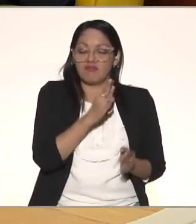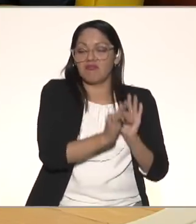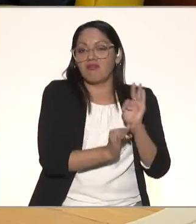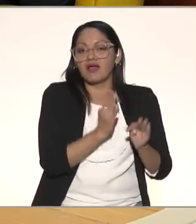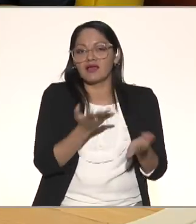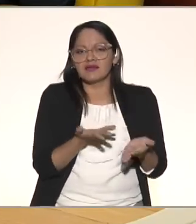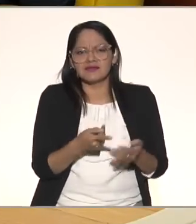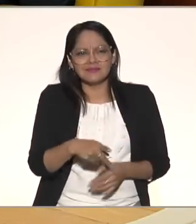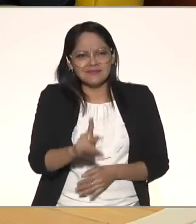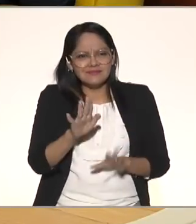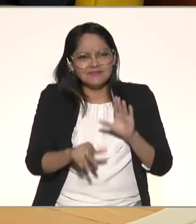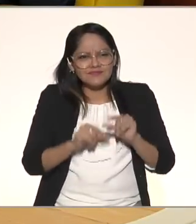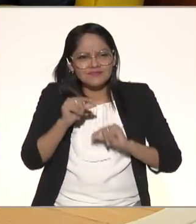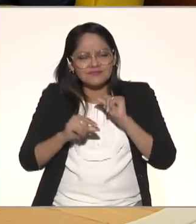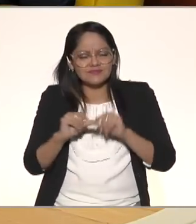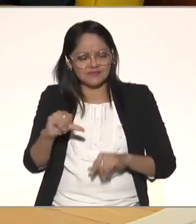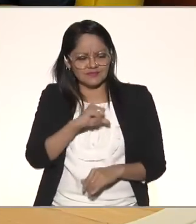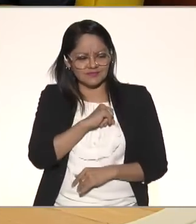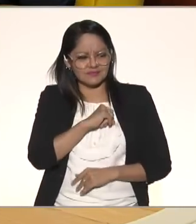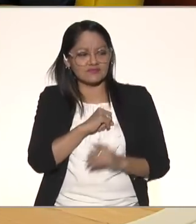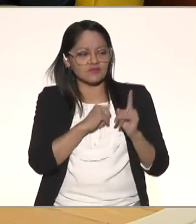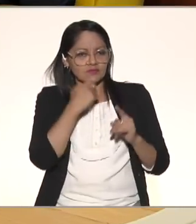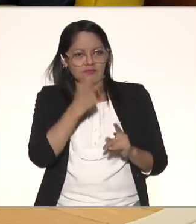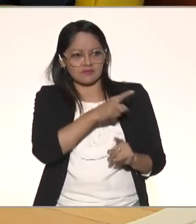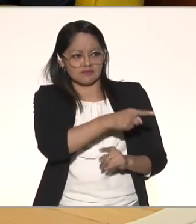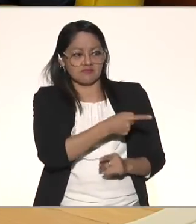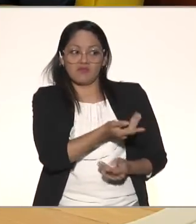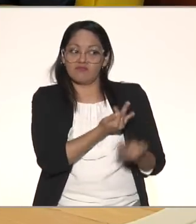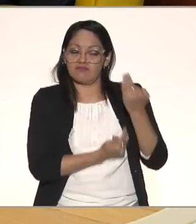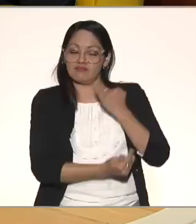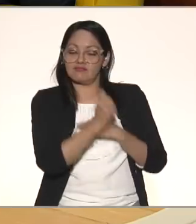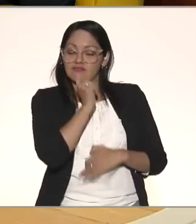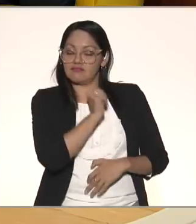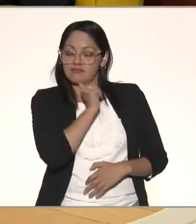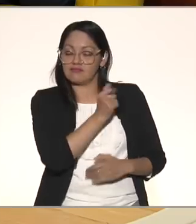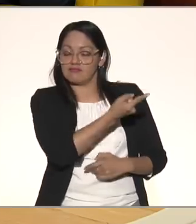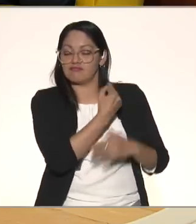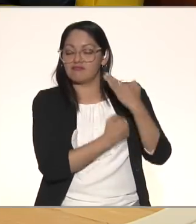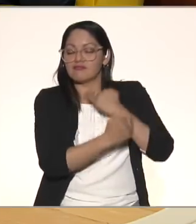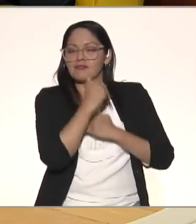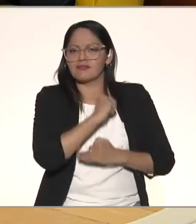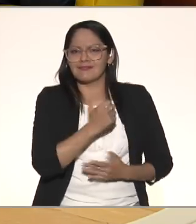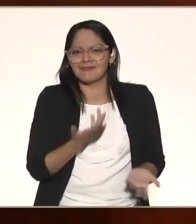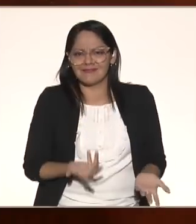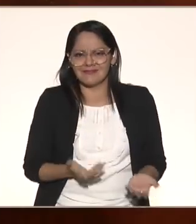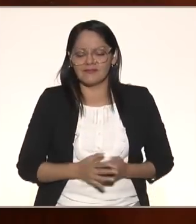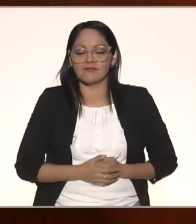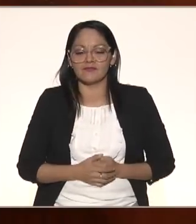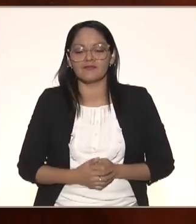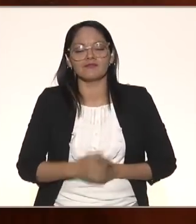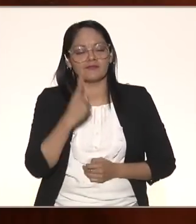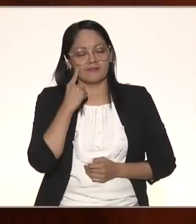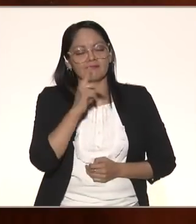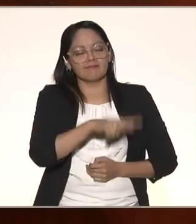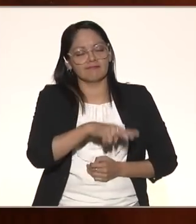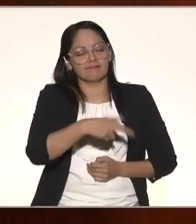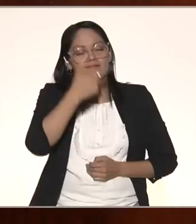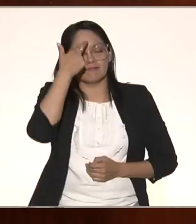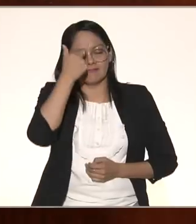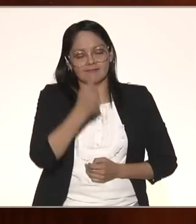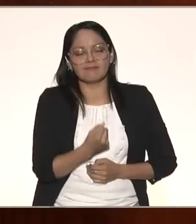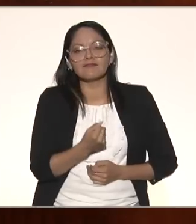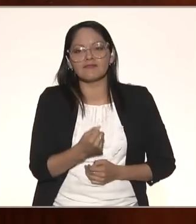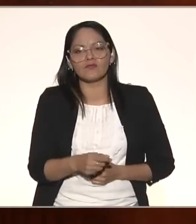y quieres que la pareja sea completamente generosa contigo. Yo creo que ahí sí, todos los métodos de crianza